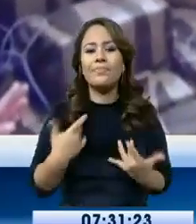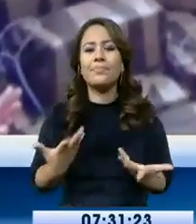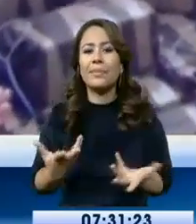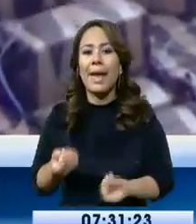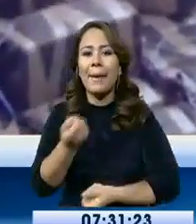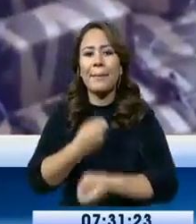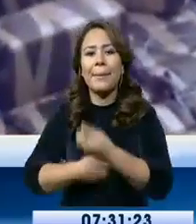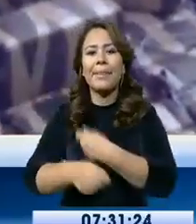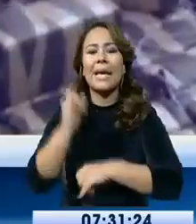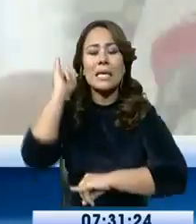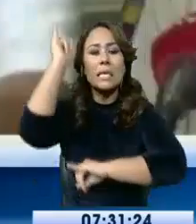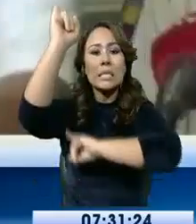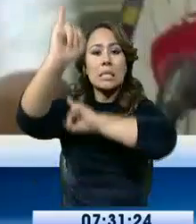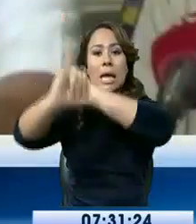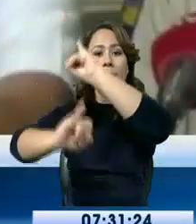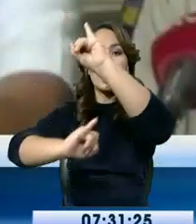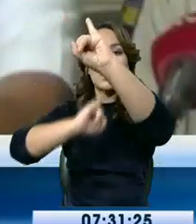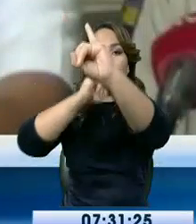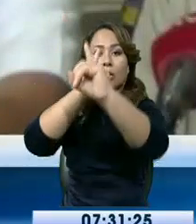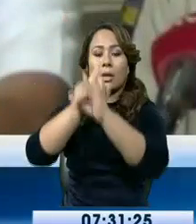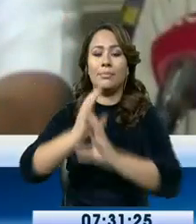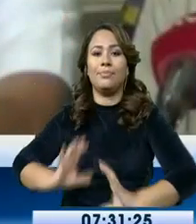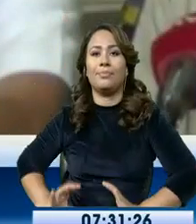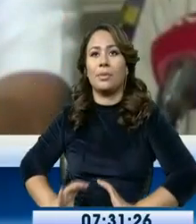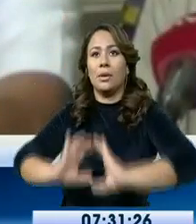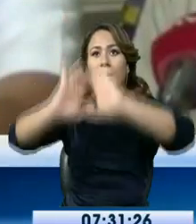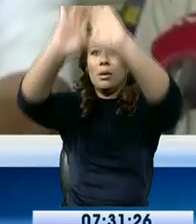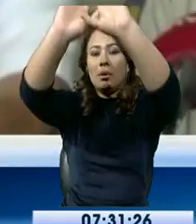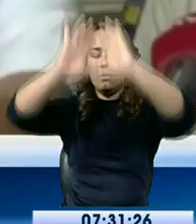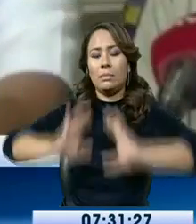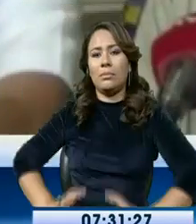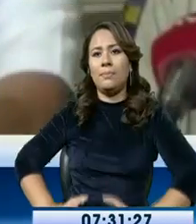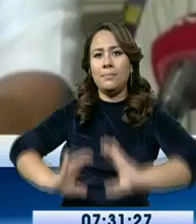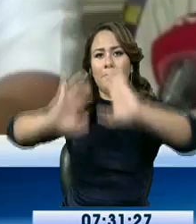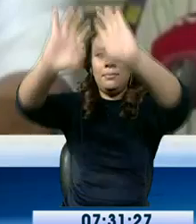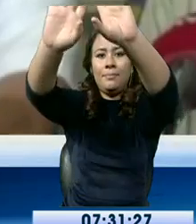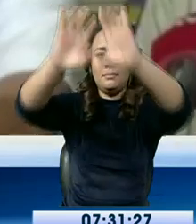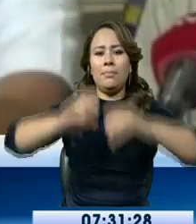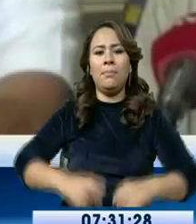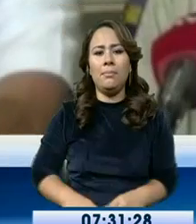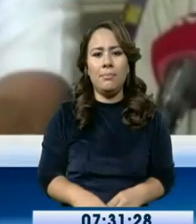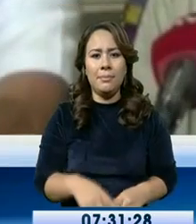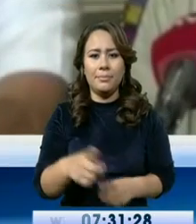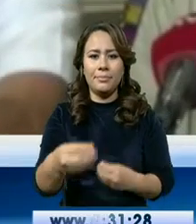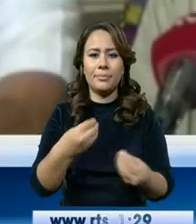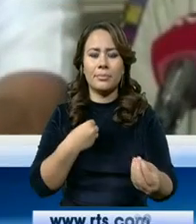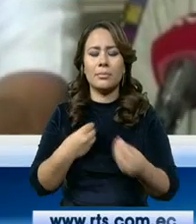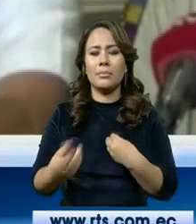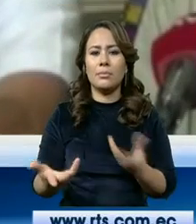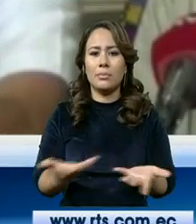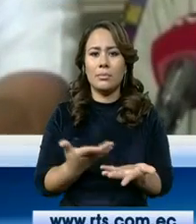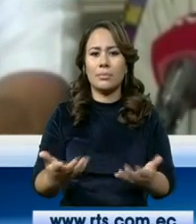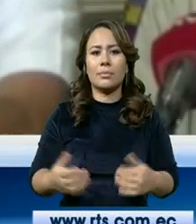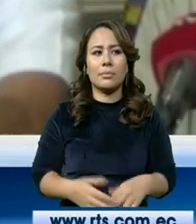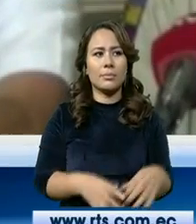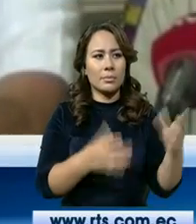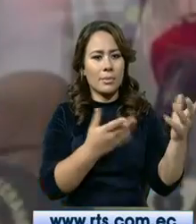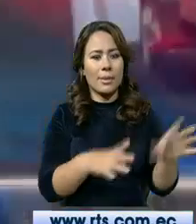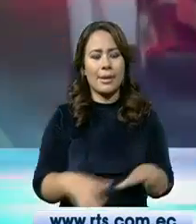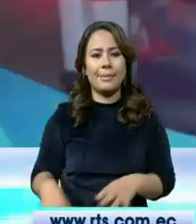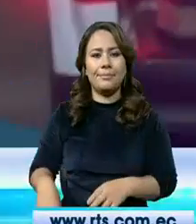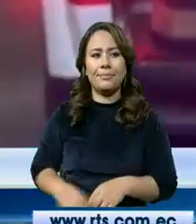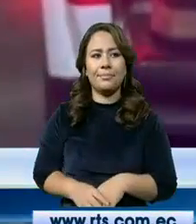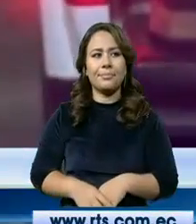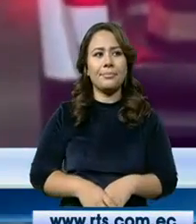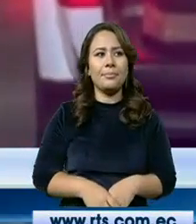mercados internacionales. Con esta incautación estamos ya sobrepasando las 10 toneladas de droga durante el año 2017.